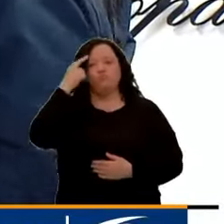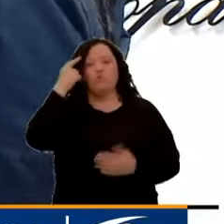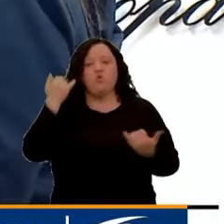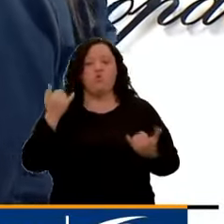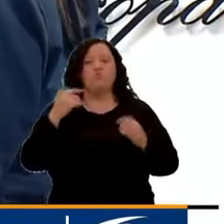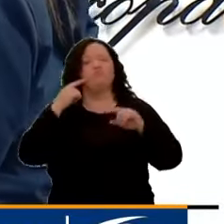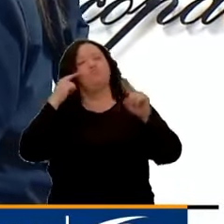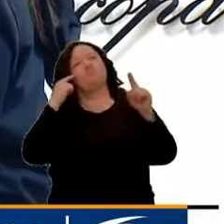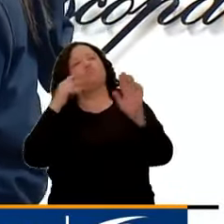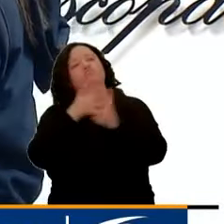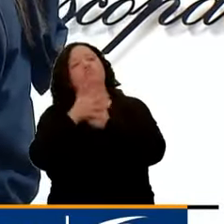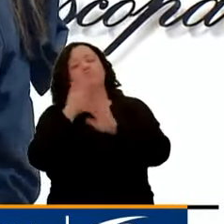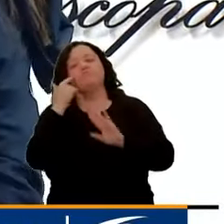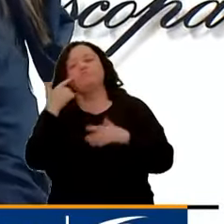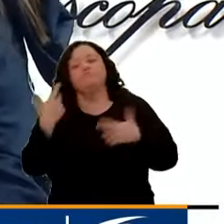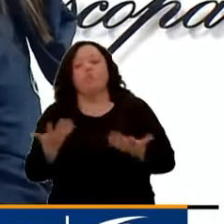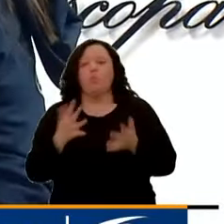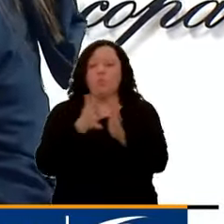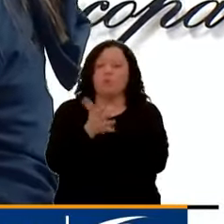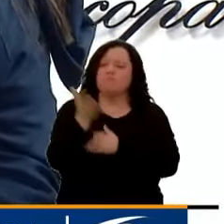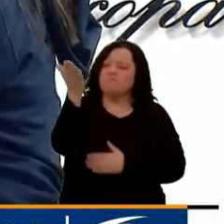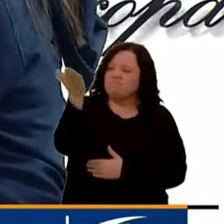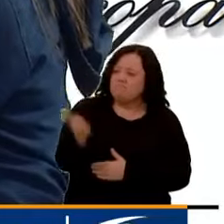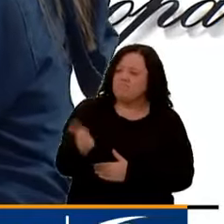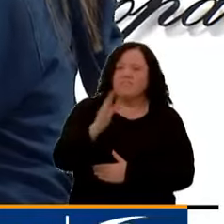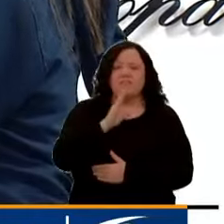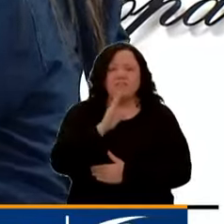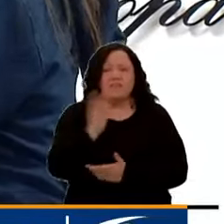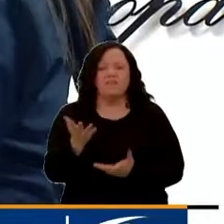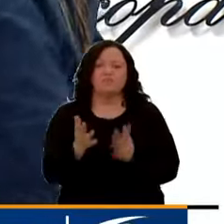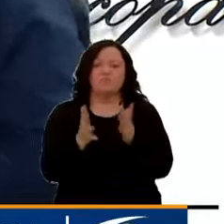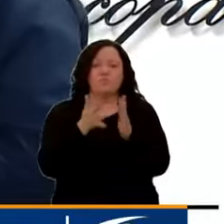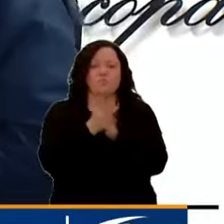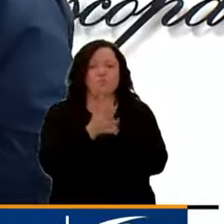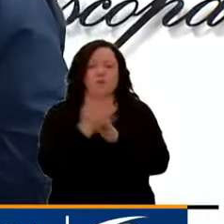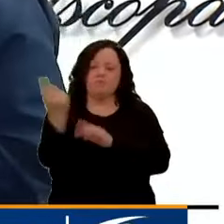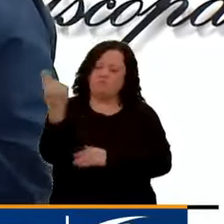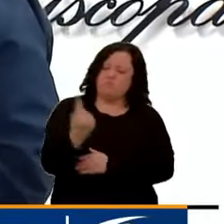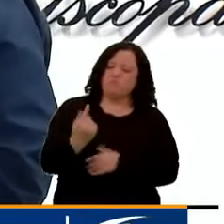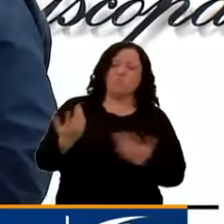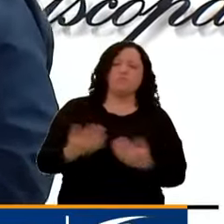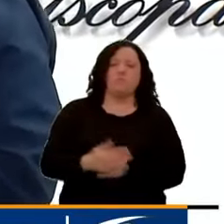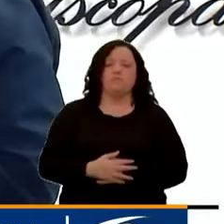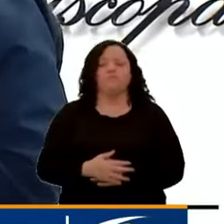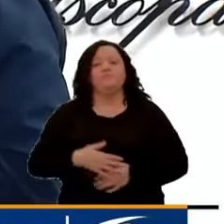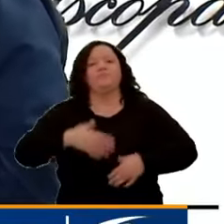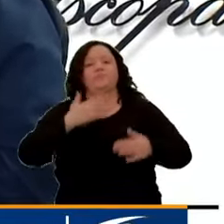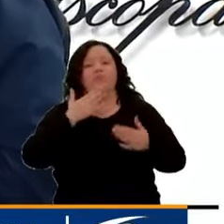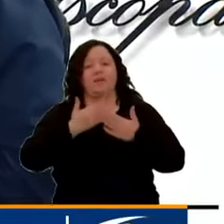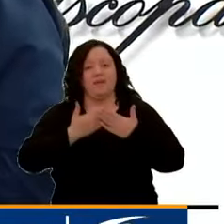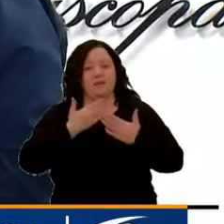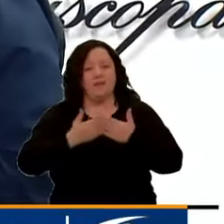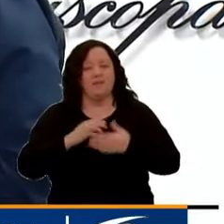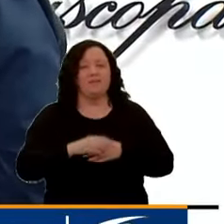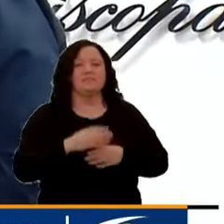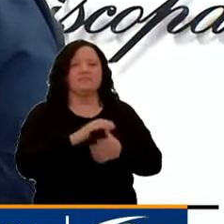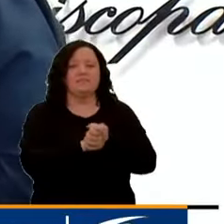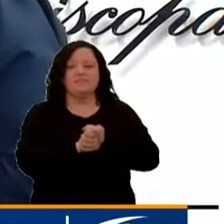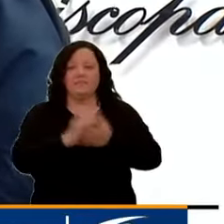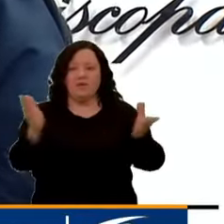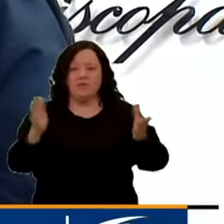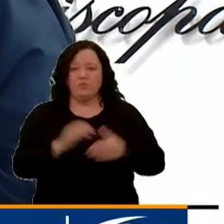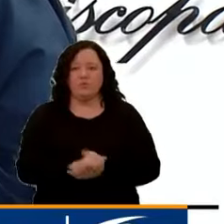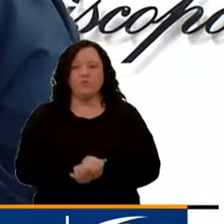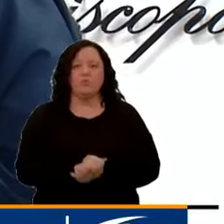hoy? Contémosle un poquito a la gente quién es usted y cómo llega acá. Muchísimas gracias, un saludo cordial.